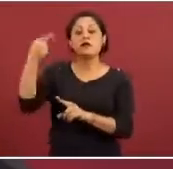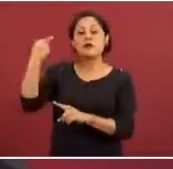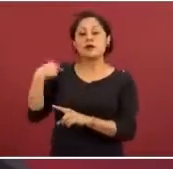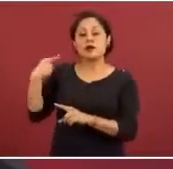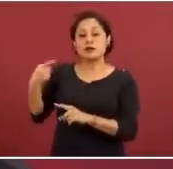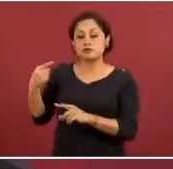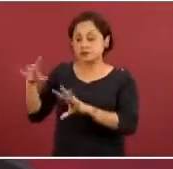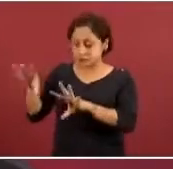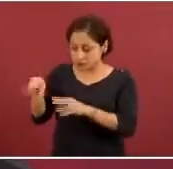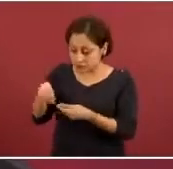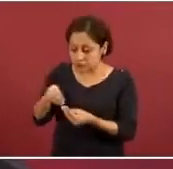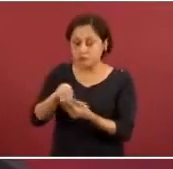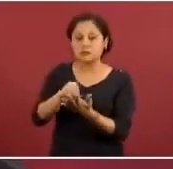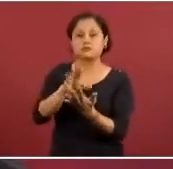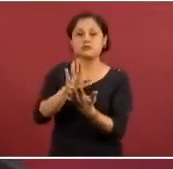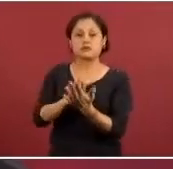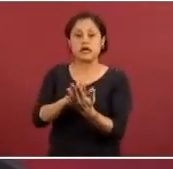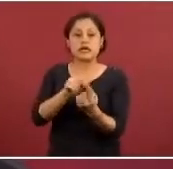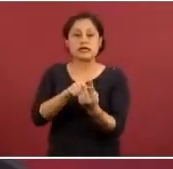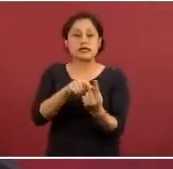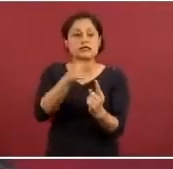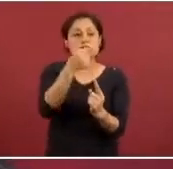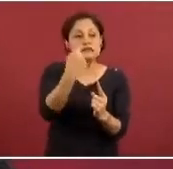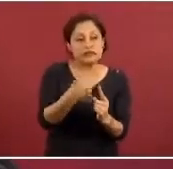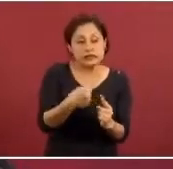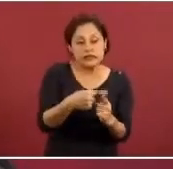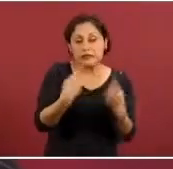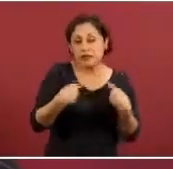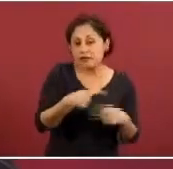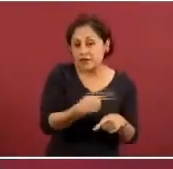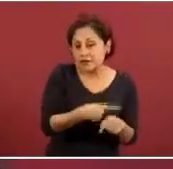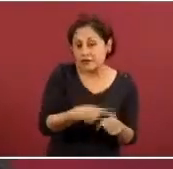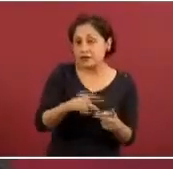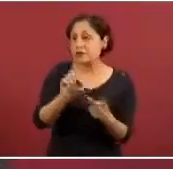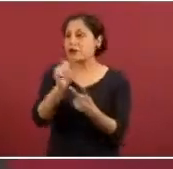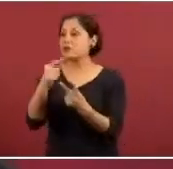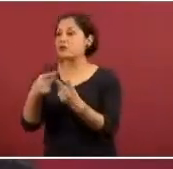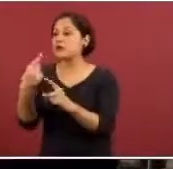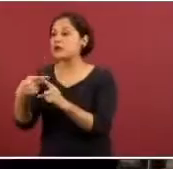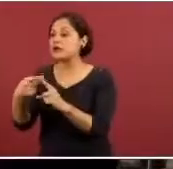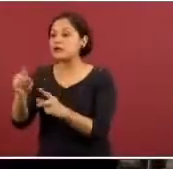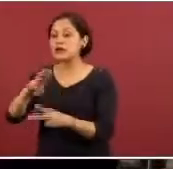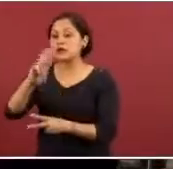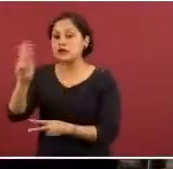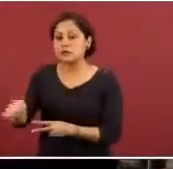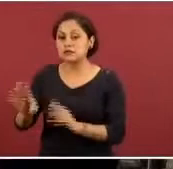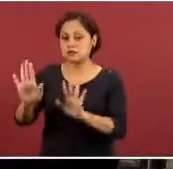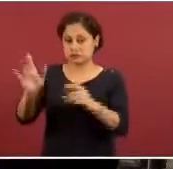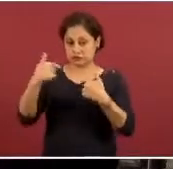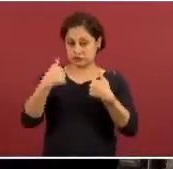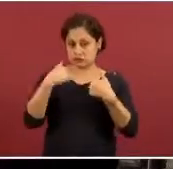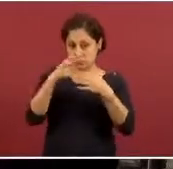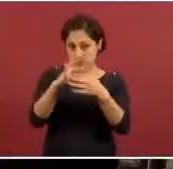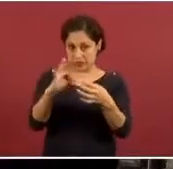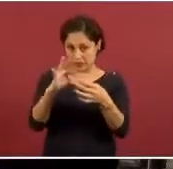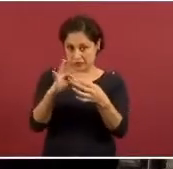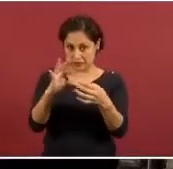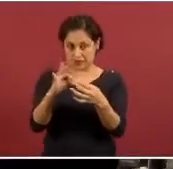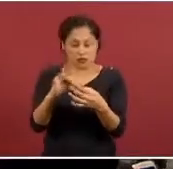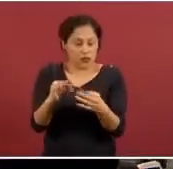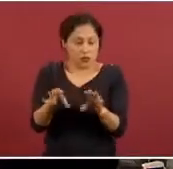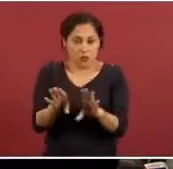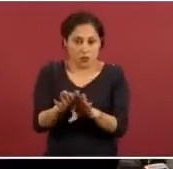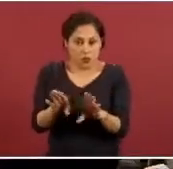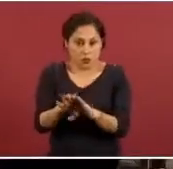de defunciones. Con mucho gusto, explico, agradezco la oportunidad de poderles explicar el marco operativo